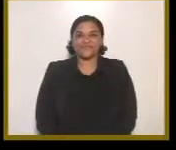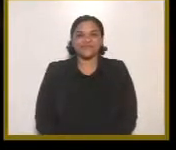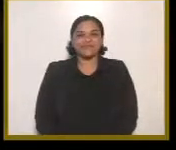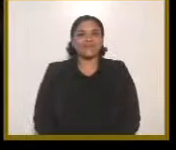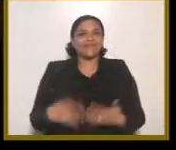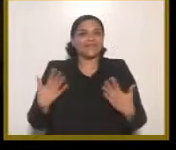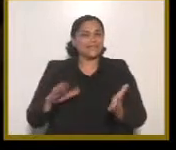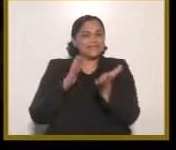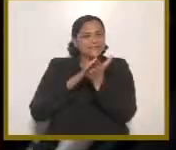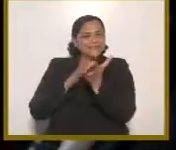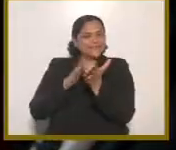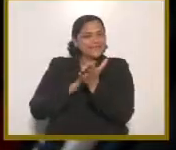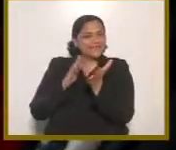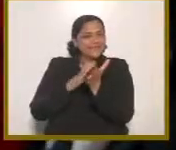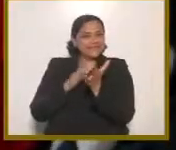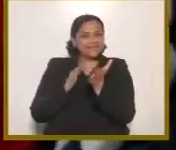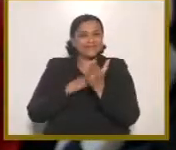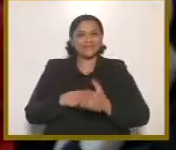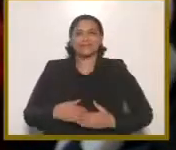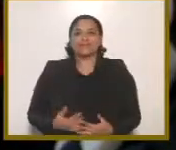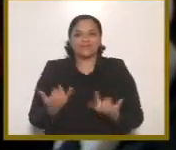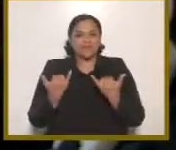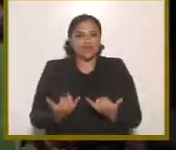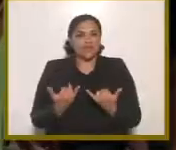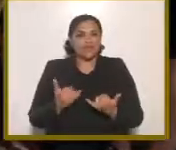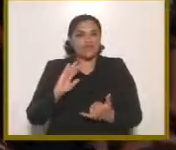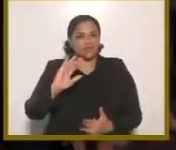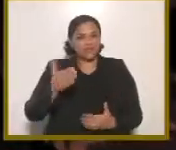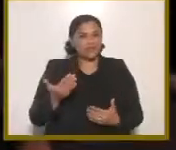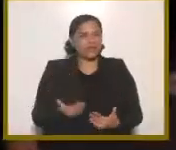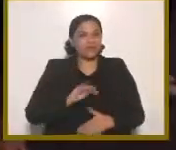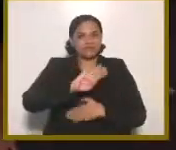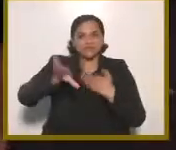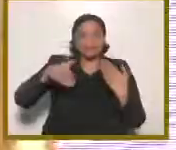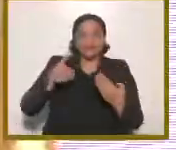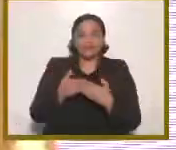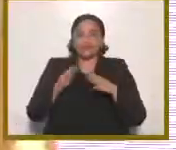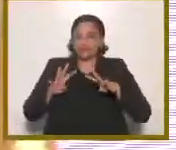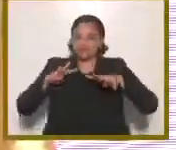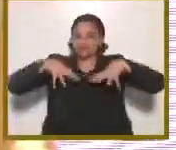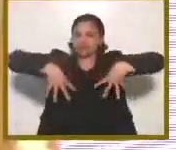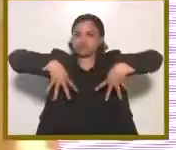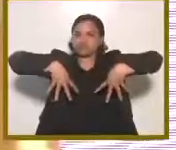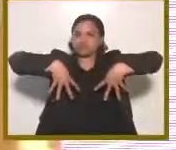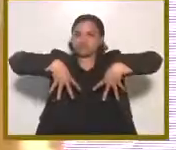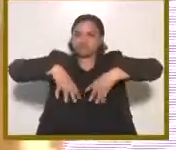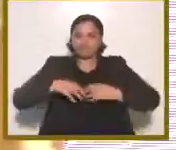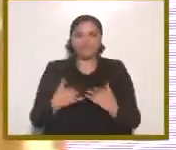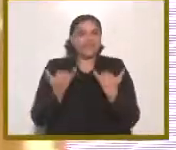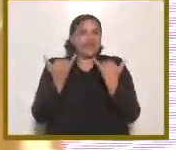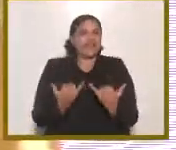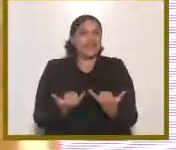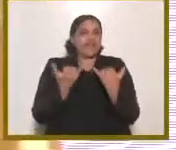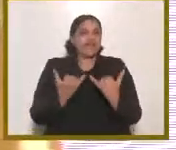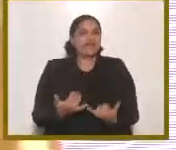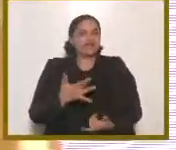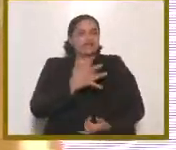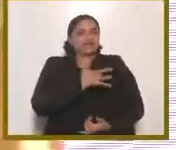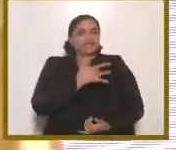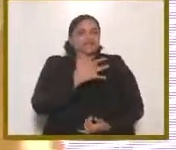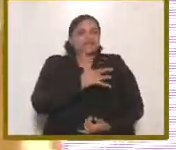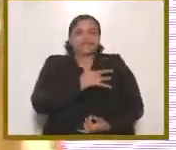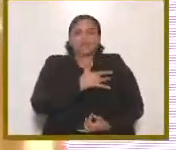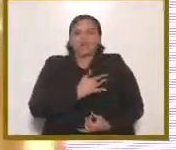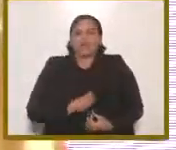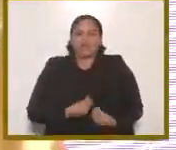Bravo, bravísimo. Ahora yo les invito a que nos quedemos así de pies todos, vengan. Porque tenemos el corazón